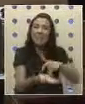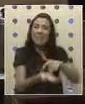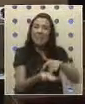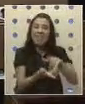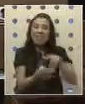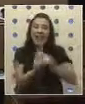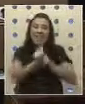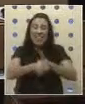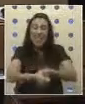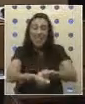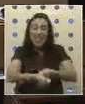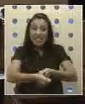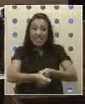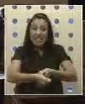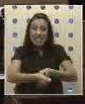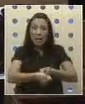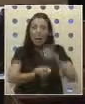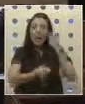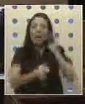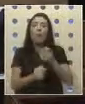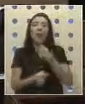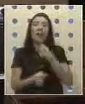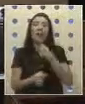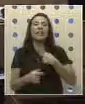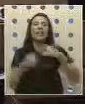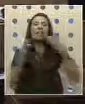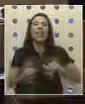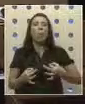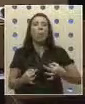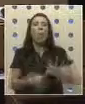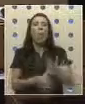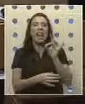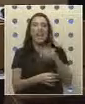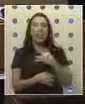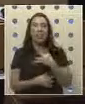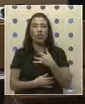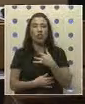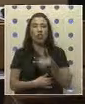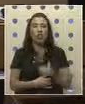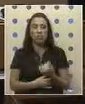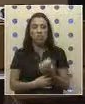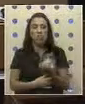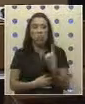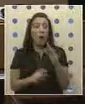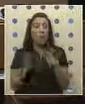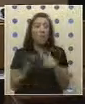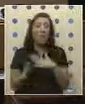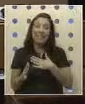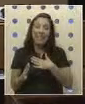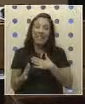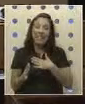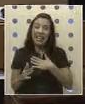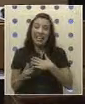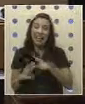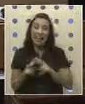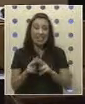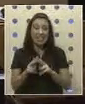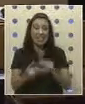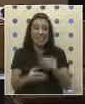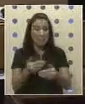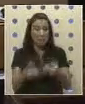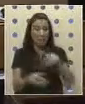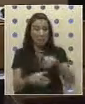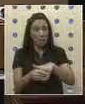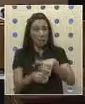sea el vencedor, para así garantizarse su elección. Y una de las bondades, una de las virtudes que quisimos atribuirle al proceso primaria, que fue un